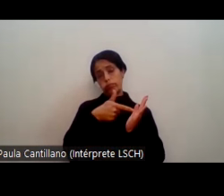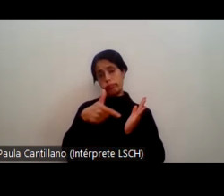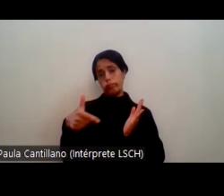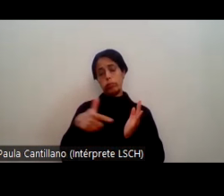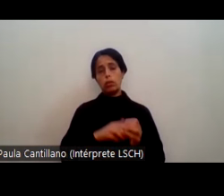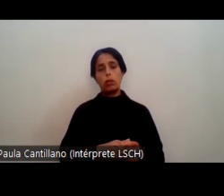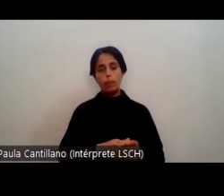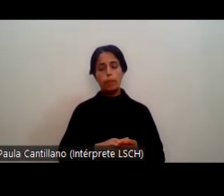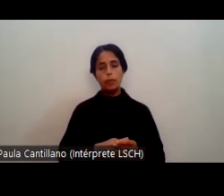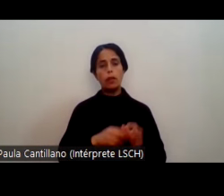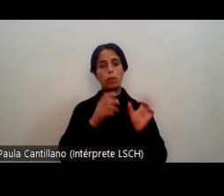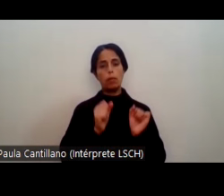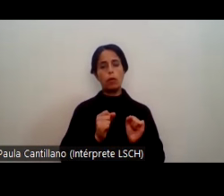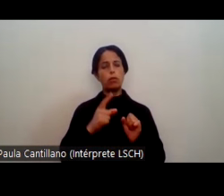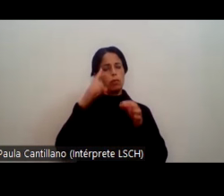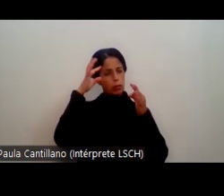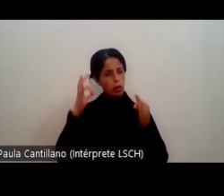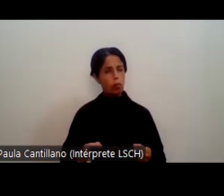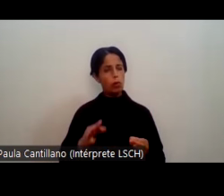fijarlo con absoluta certeza,